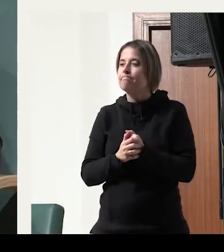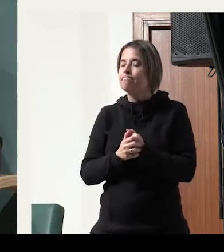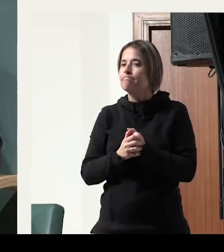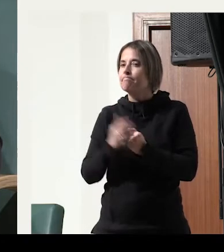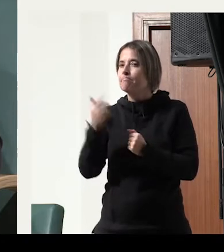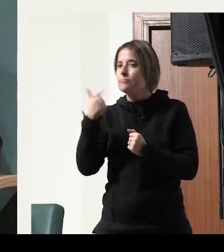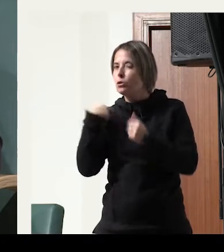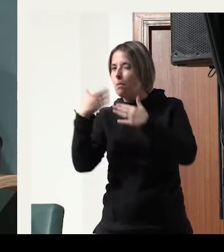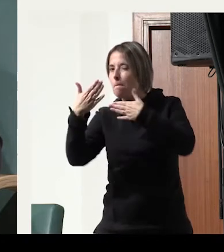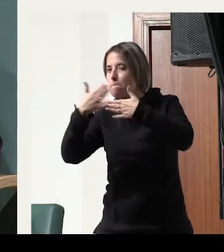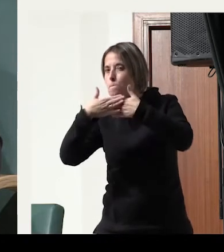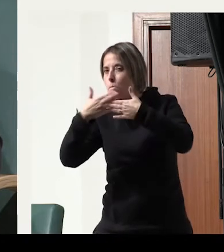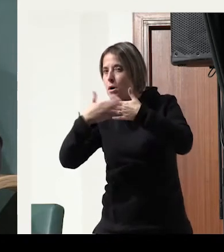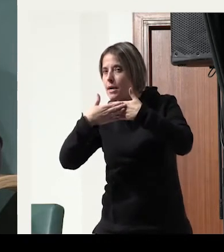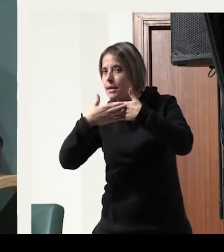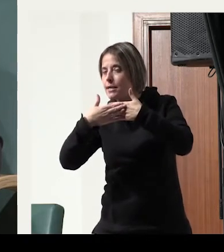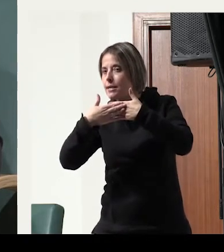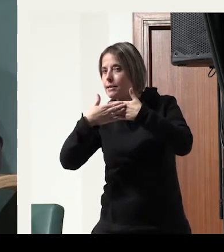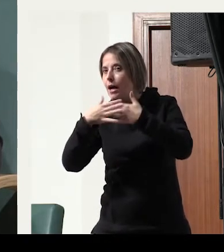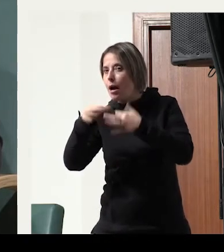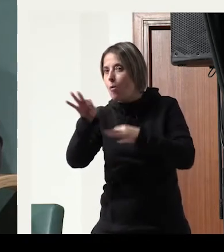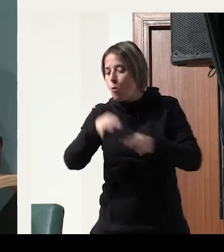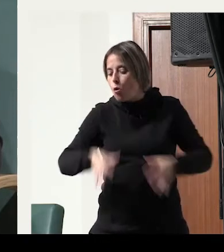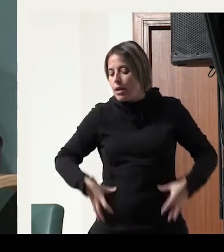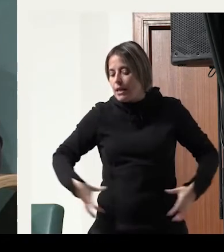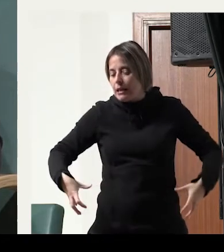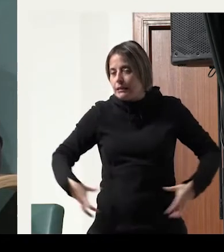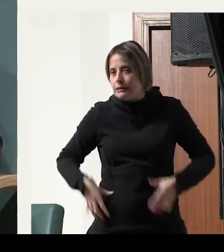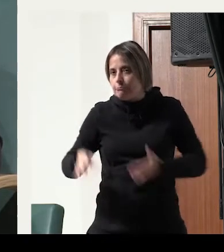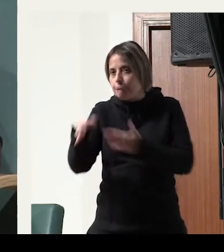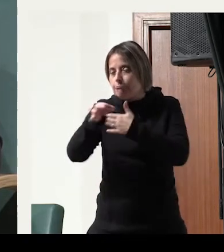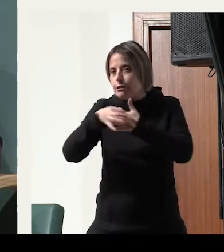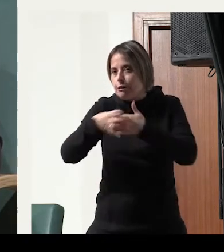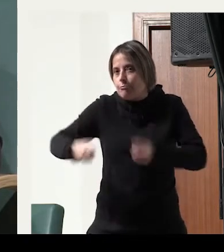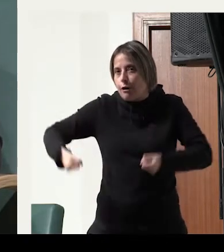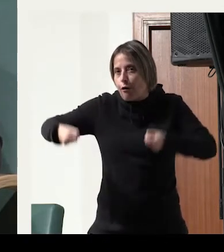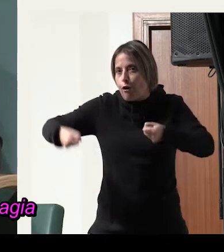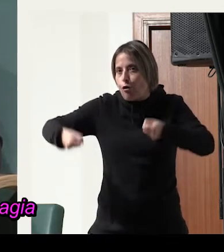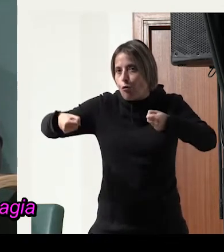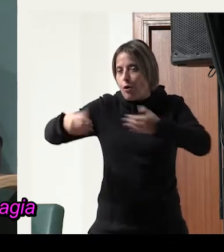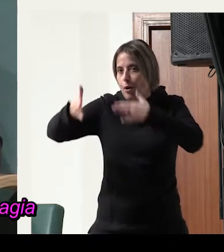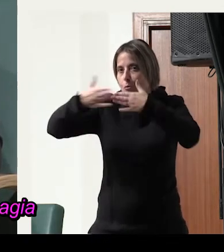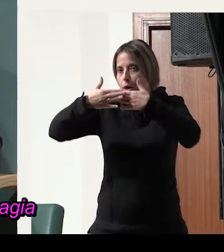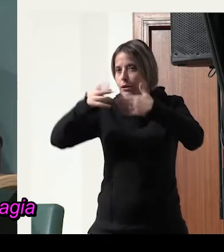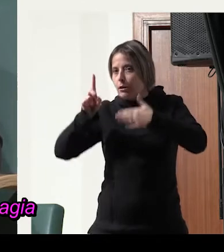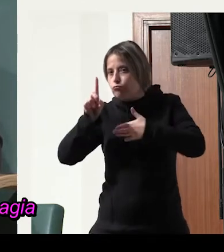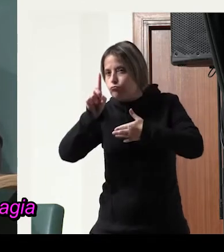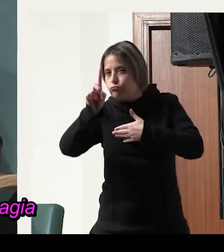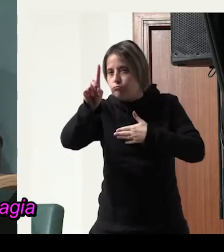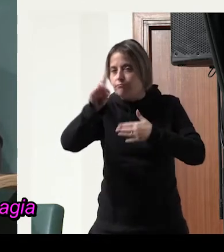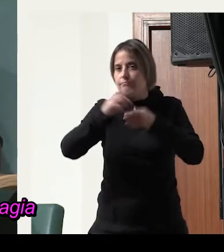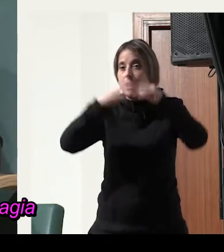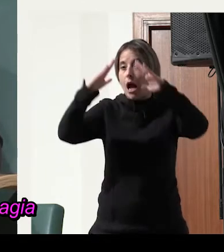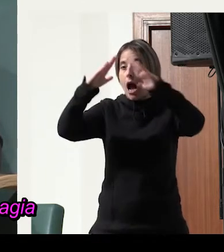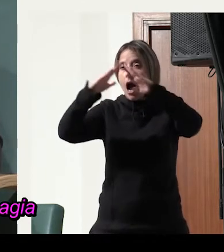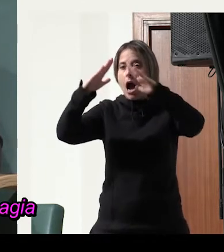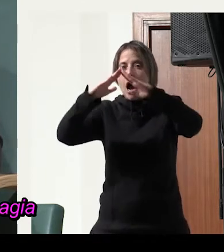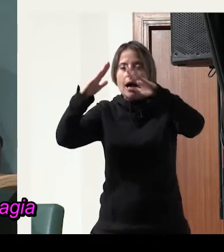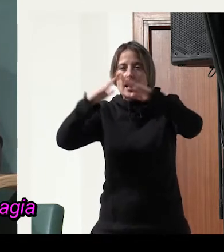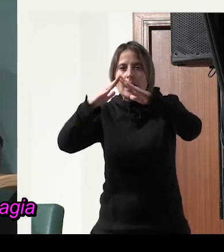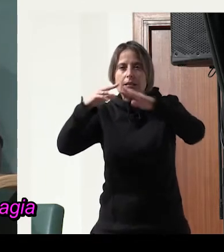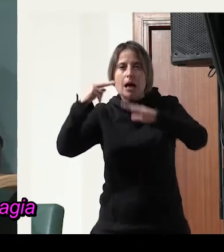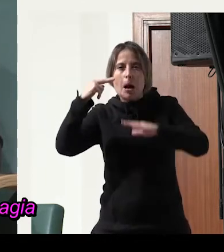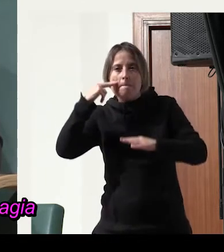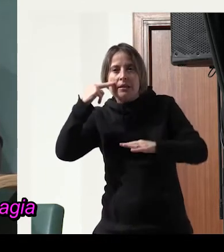puerta, monedas en los bolsillos y una cazuela en la mano. La casa rezumaba misterio y magia